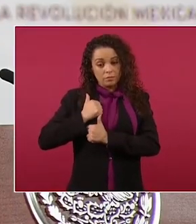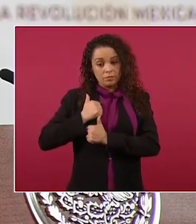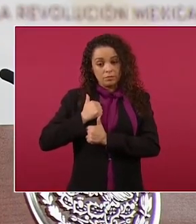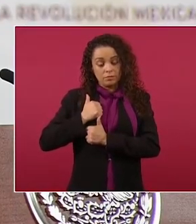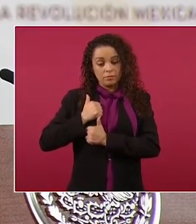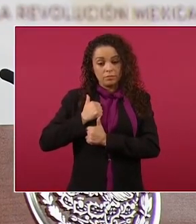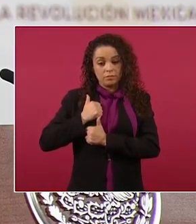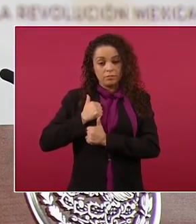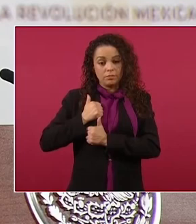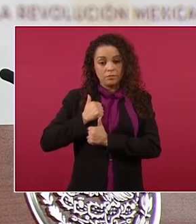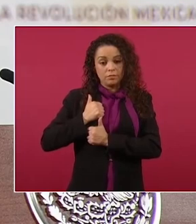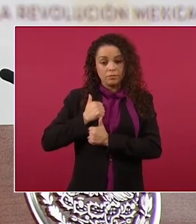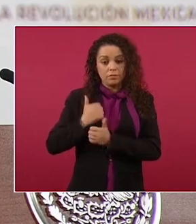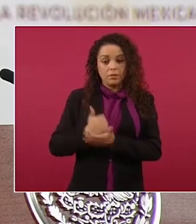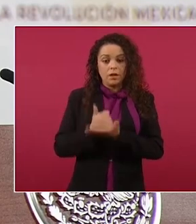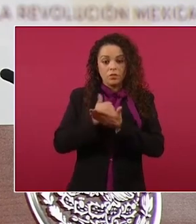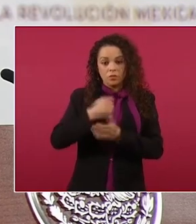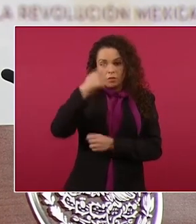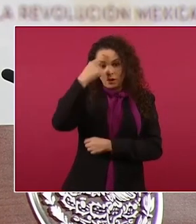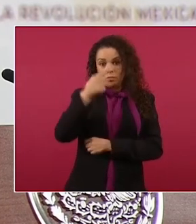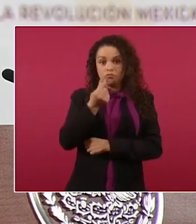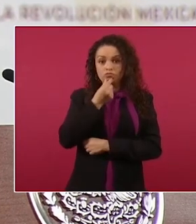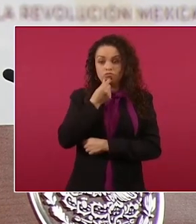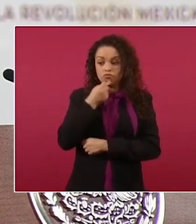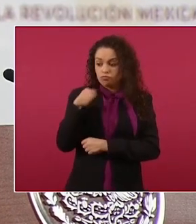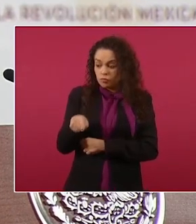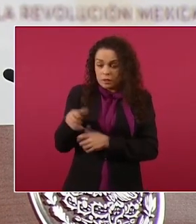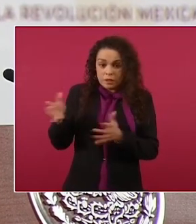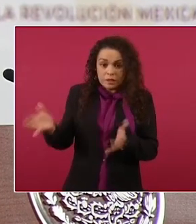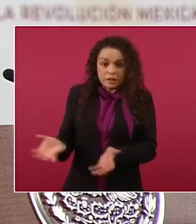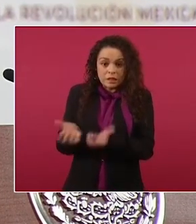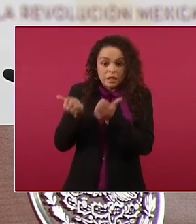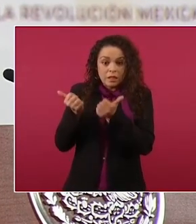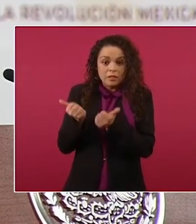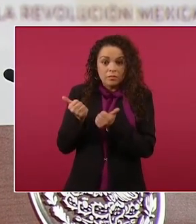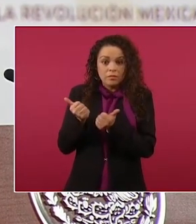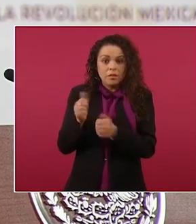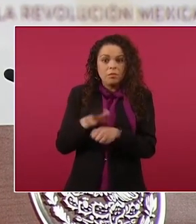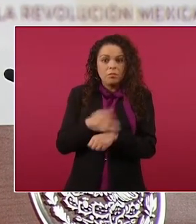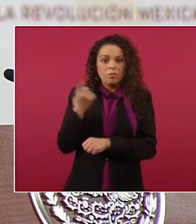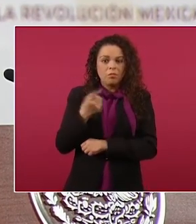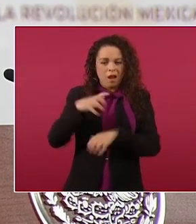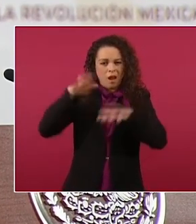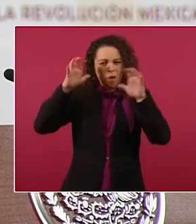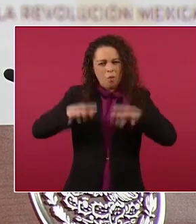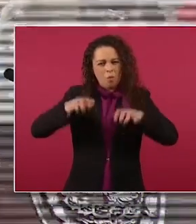salvan a un niño ahora con las inundaciones,